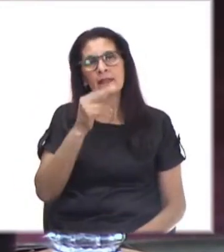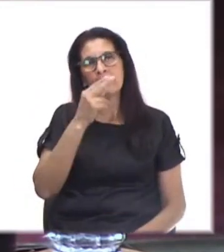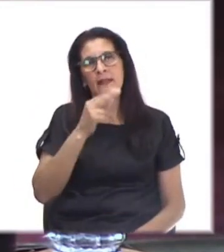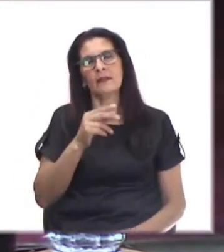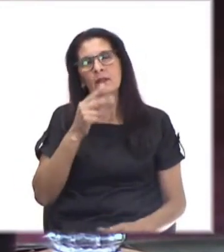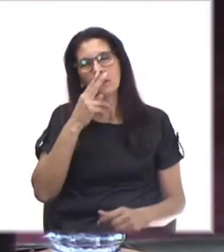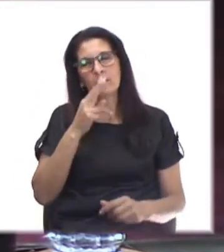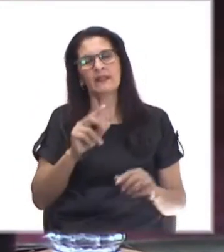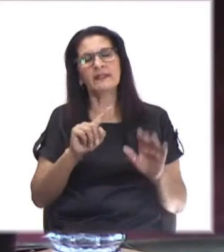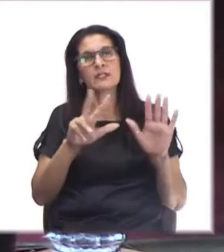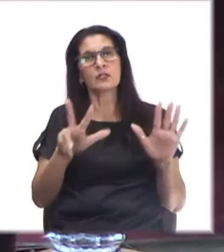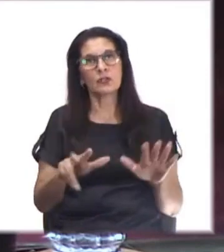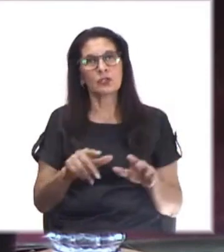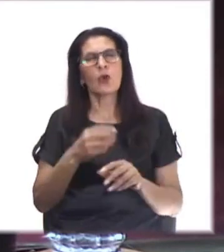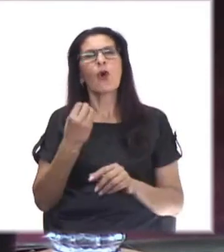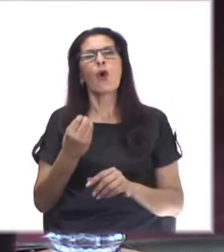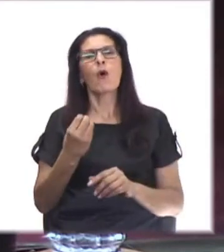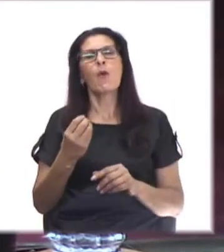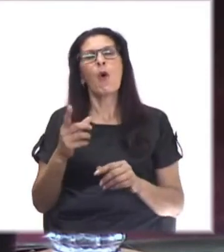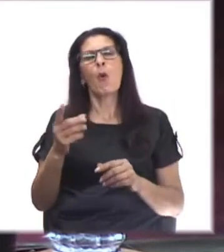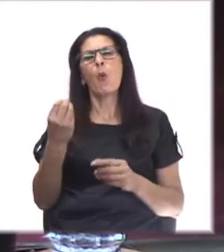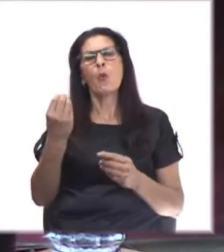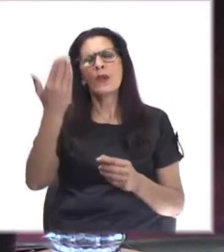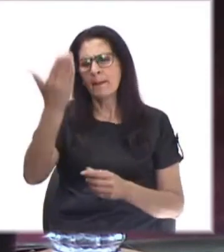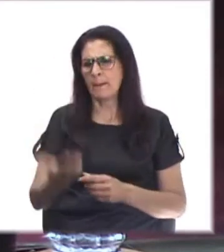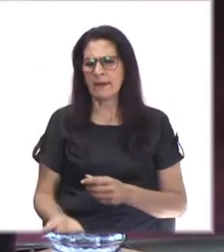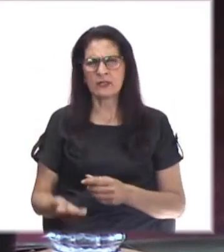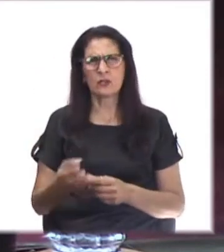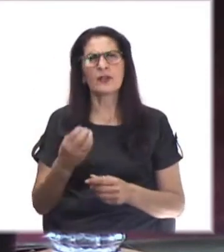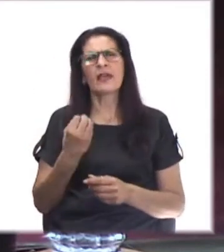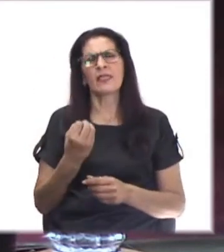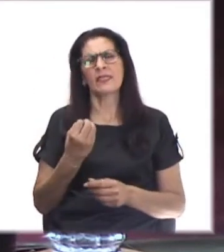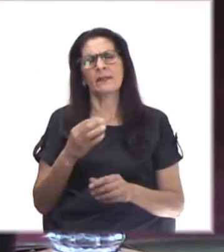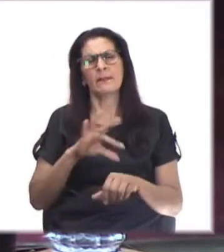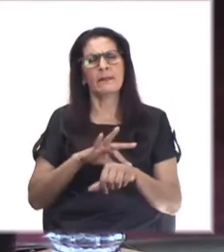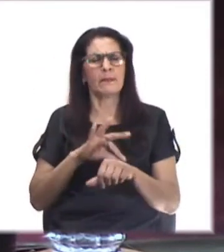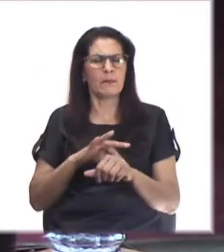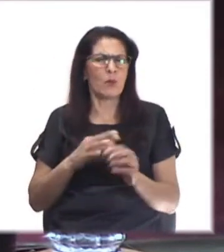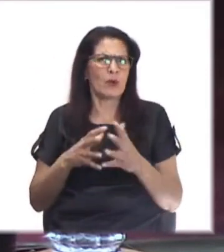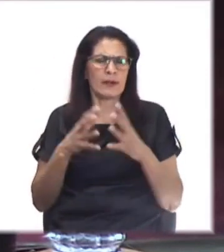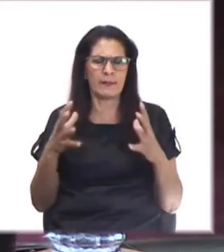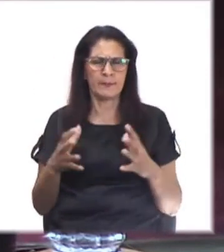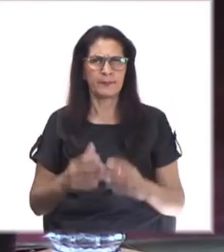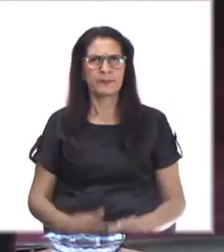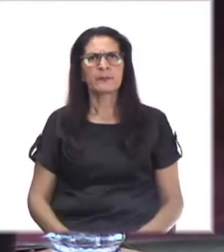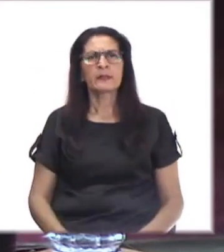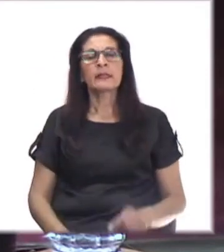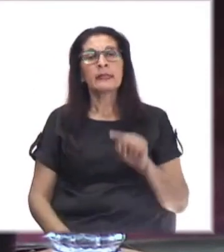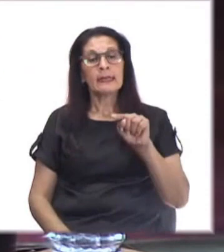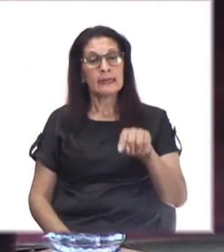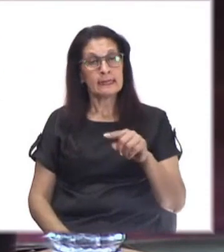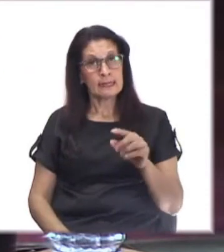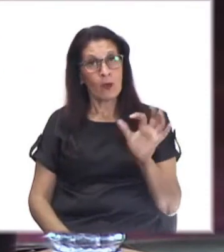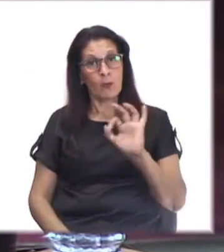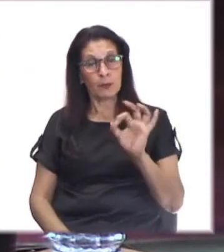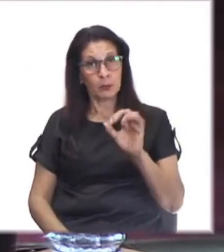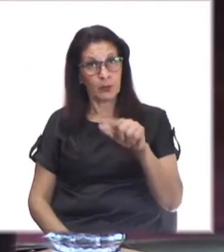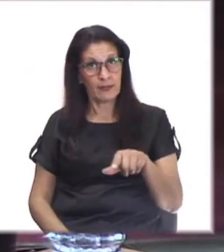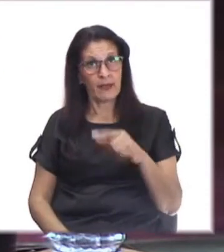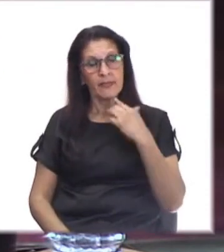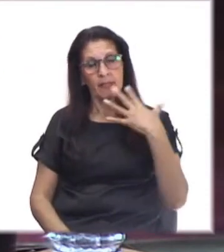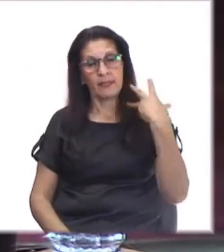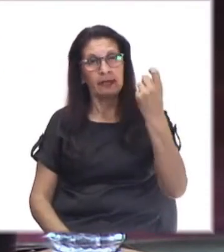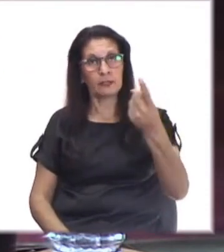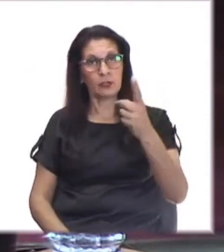como Héroe de la Salud Pública de las Américas. En esa oportunidad, Carissa Etienne, directora de